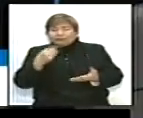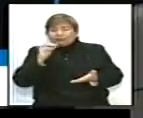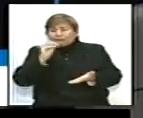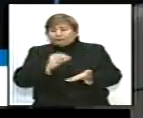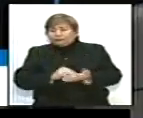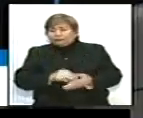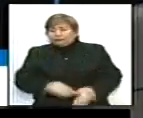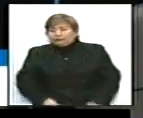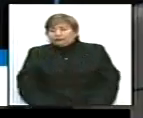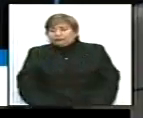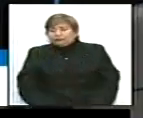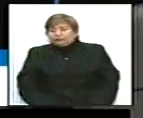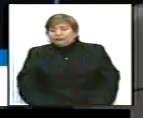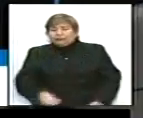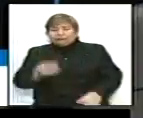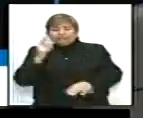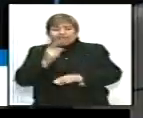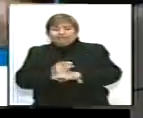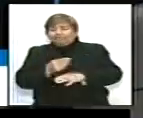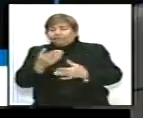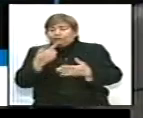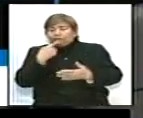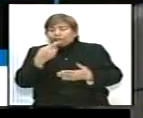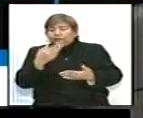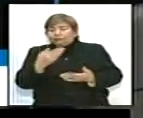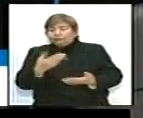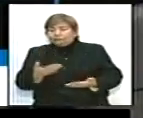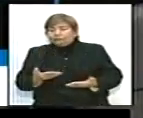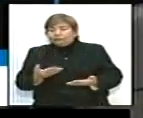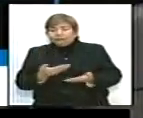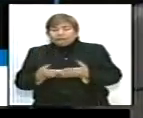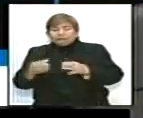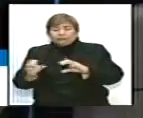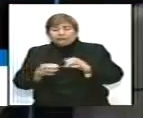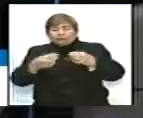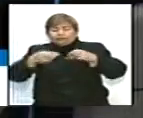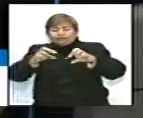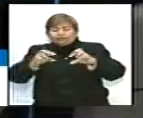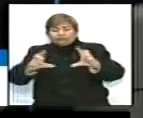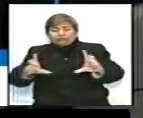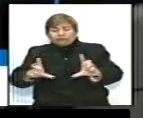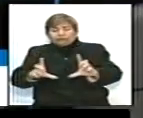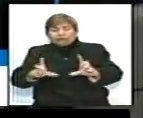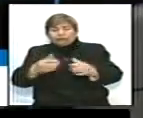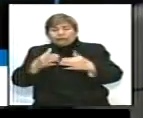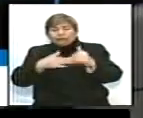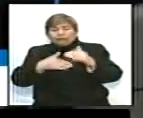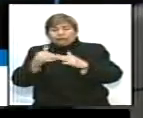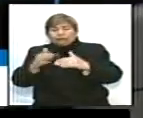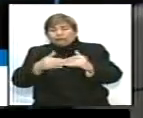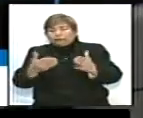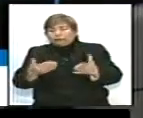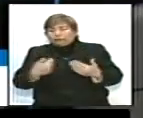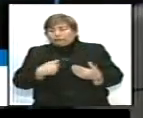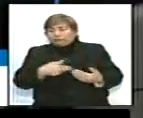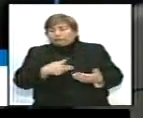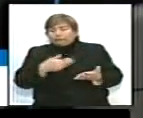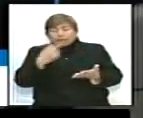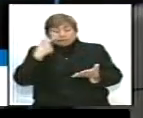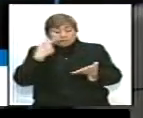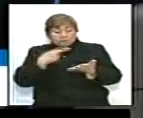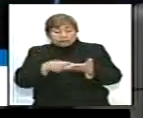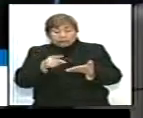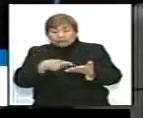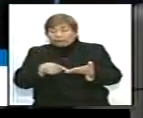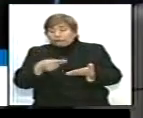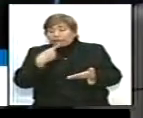aquí una moción de interpelación por el hecho de haber dado una licencia de construcción cuando había observaciones y